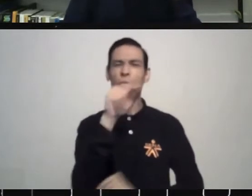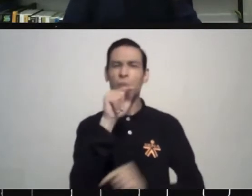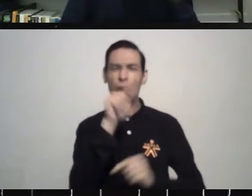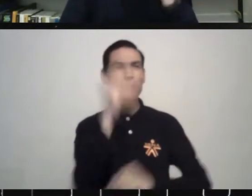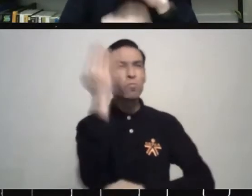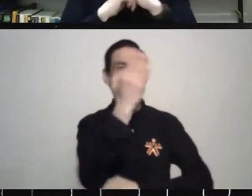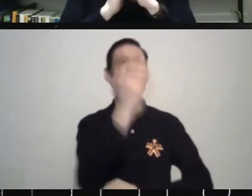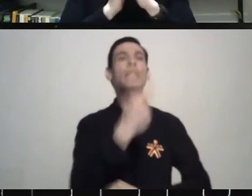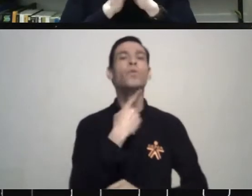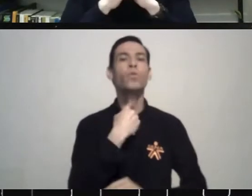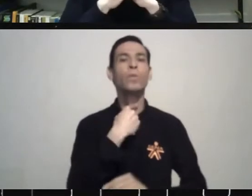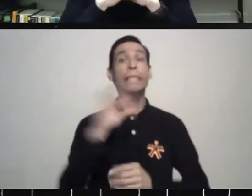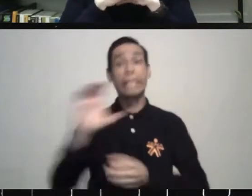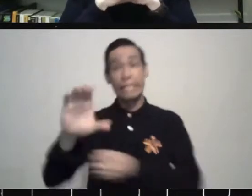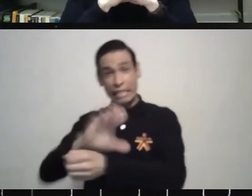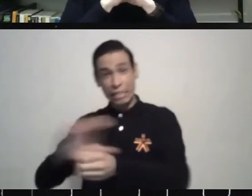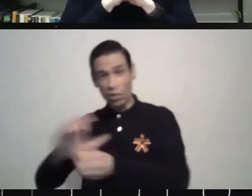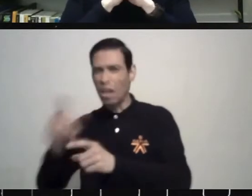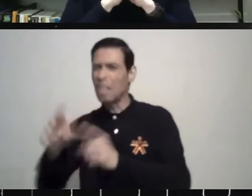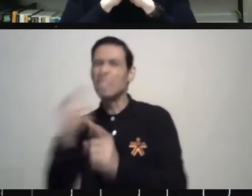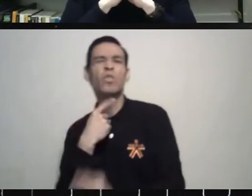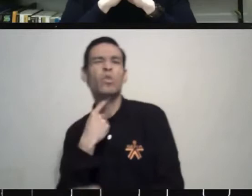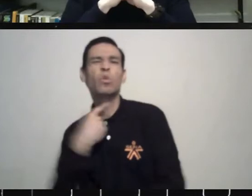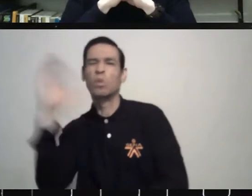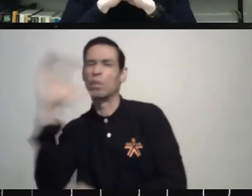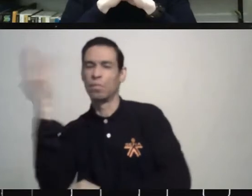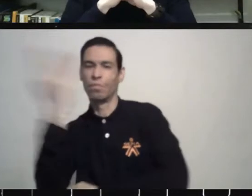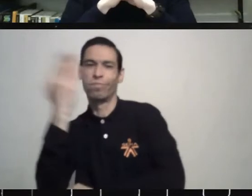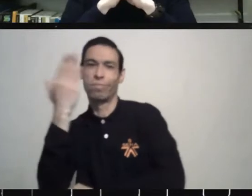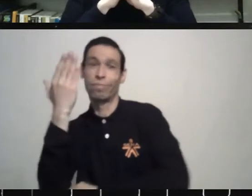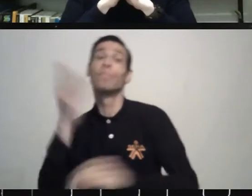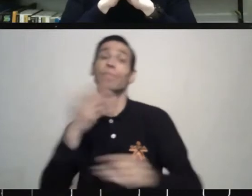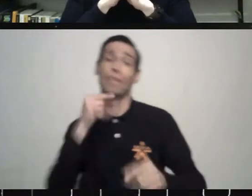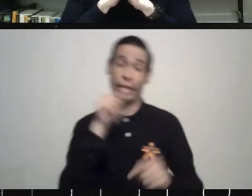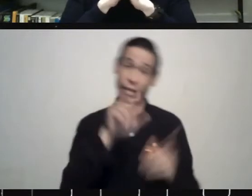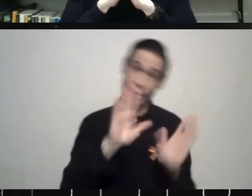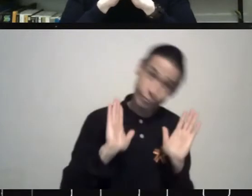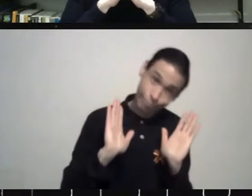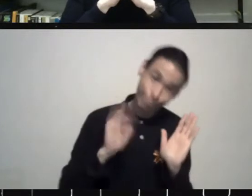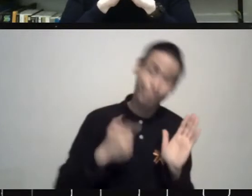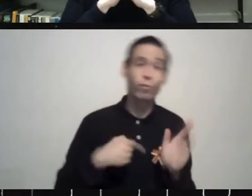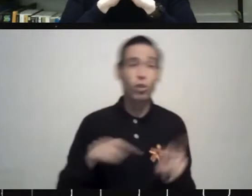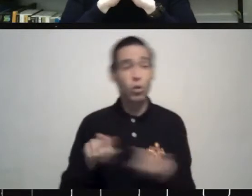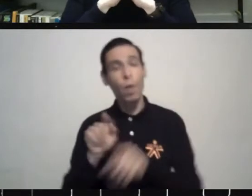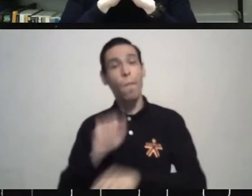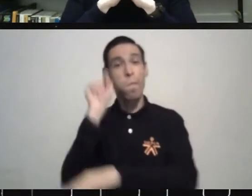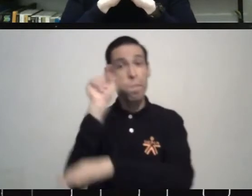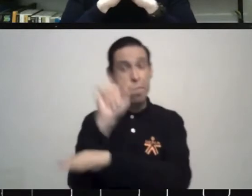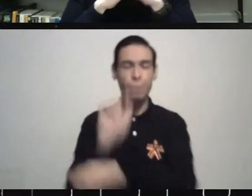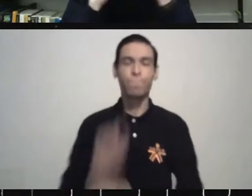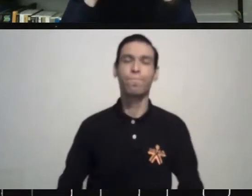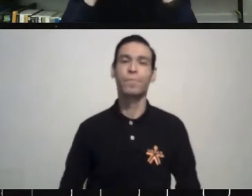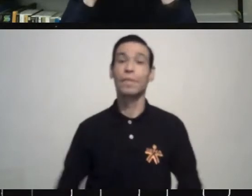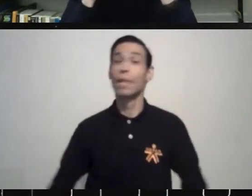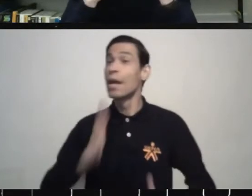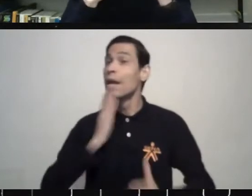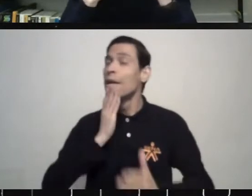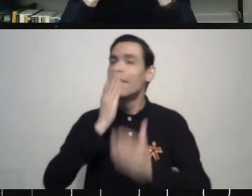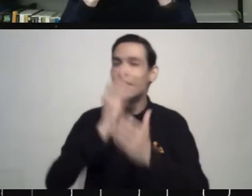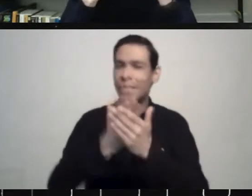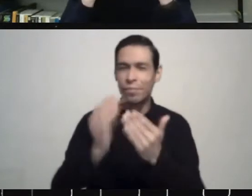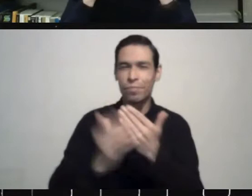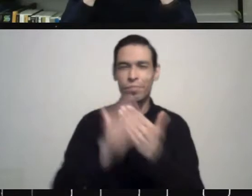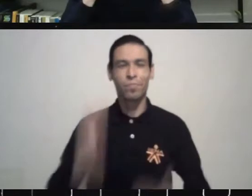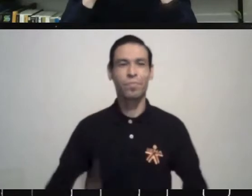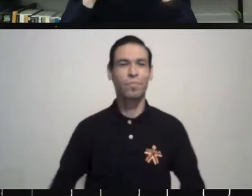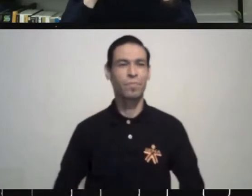todo respeto. Nada, y pues gracias por la invitación. Sí, excelente. Y bueno, yo creo que podemos empezar por